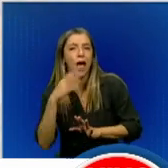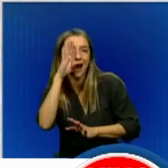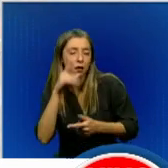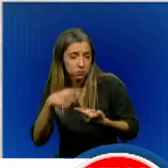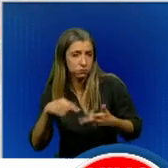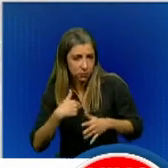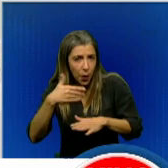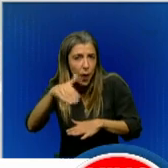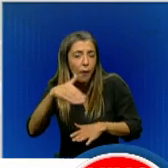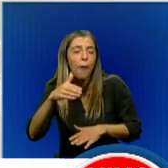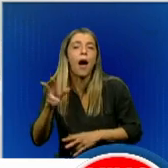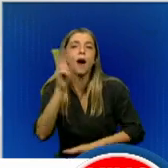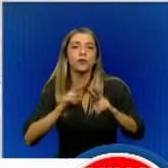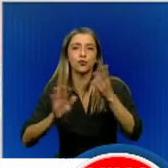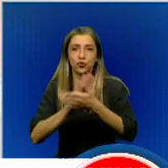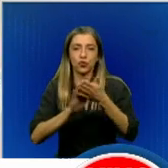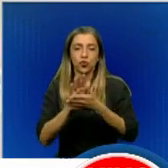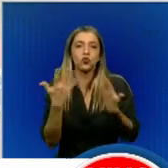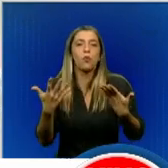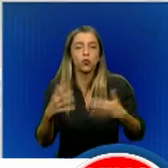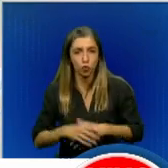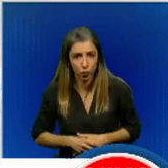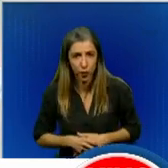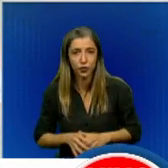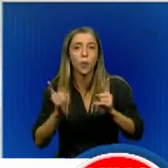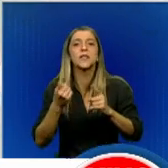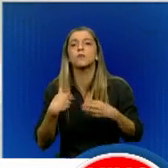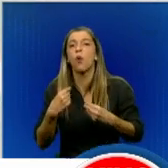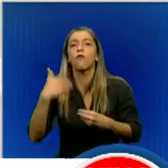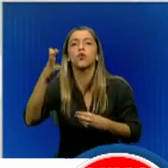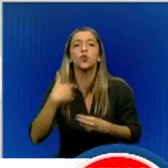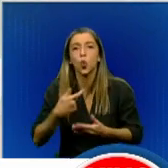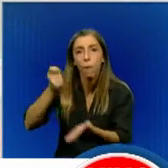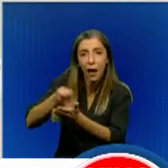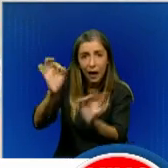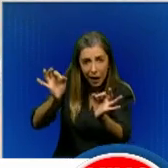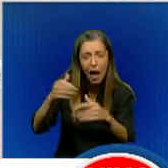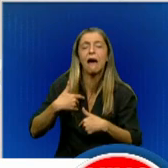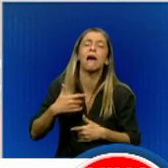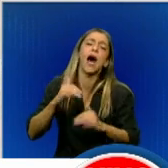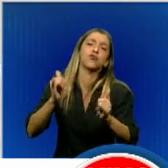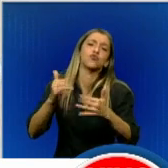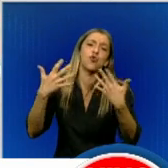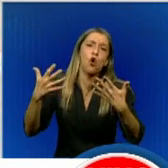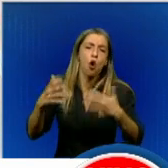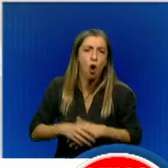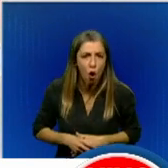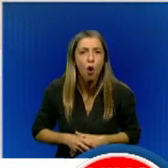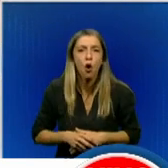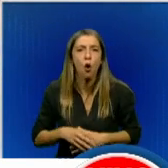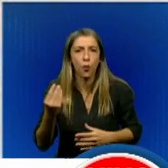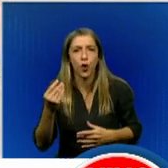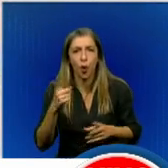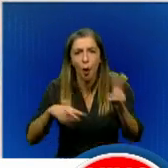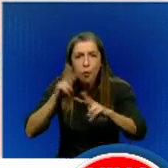de la ilusión y la eduación nos preocupan los panamá pero eso sí que no tributarán en el país